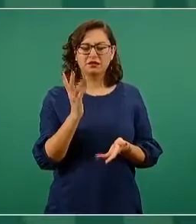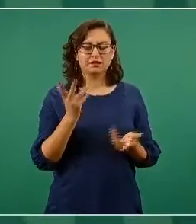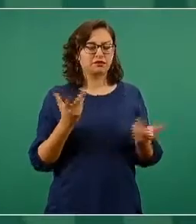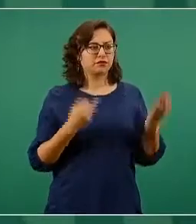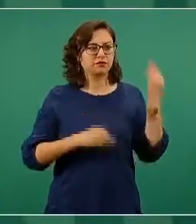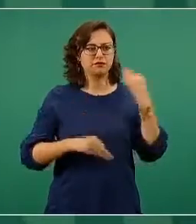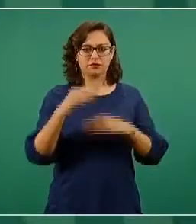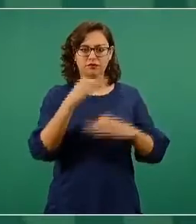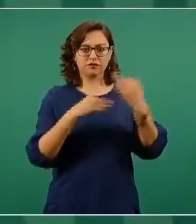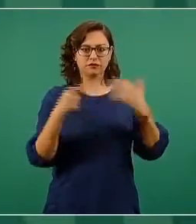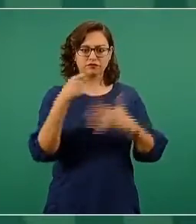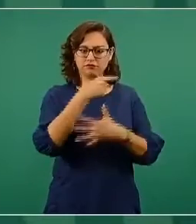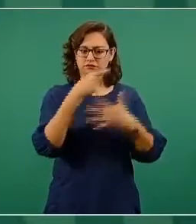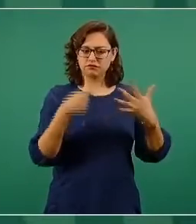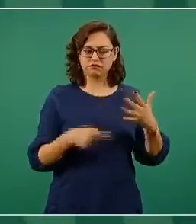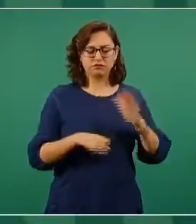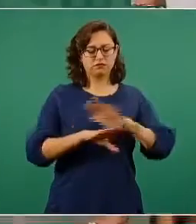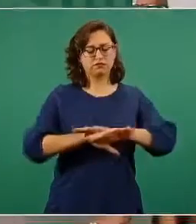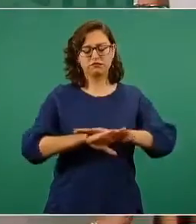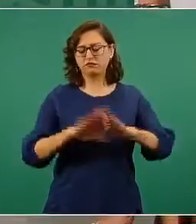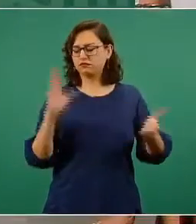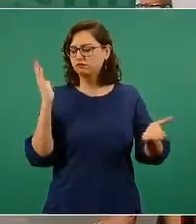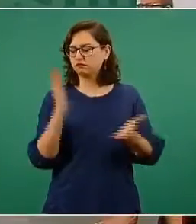Todo eso ya